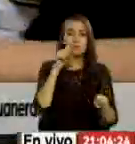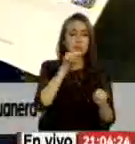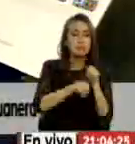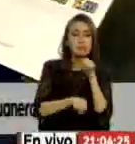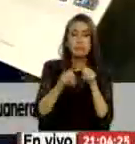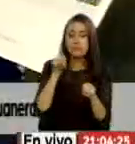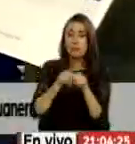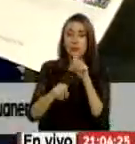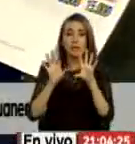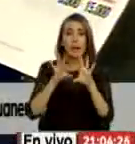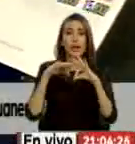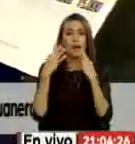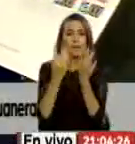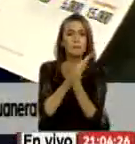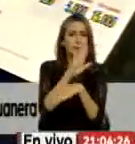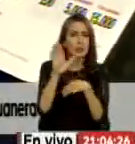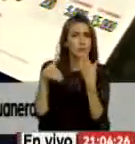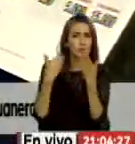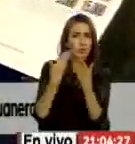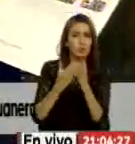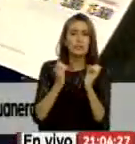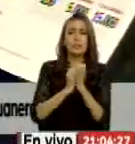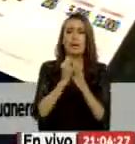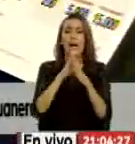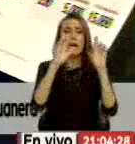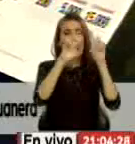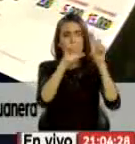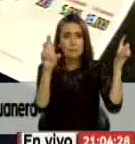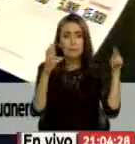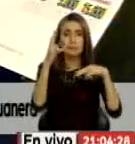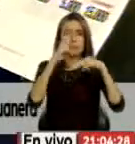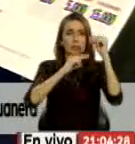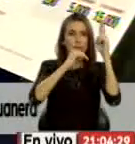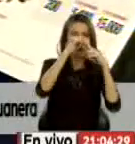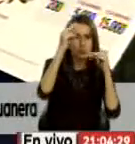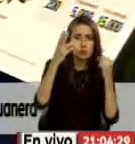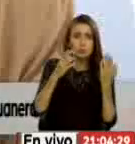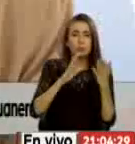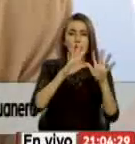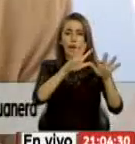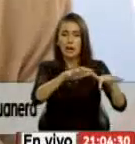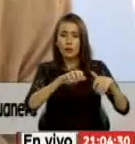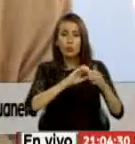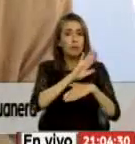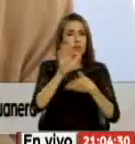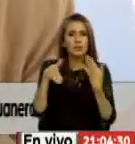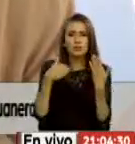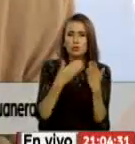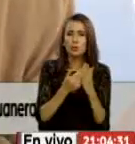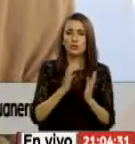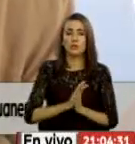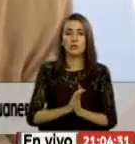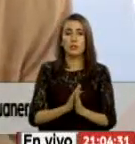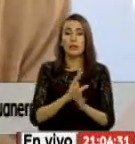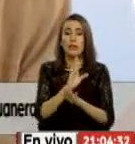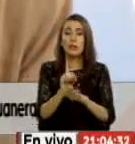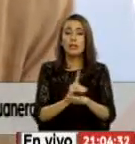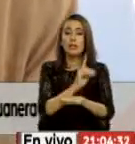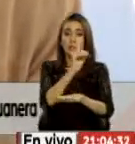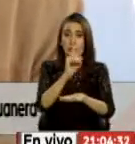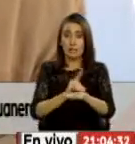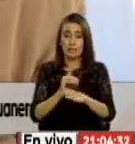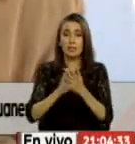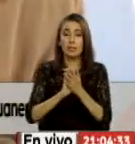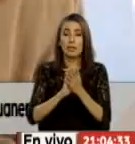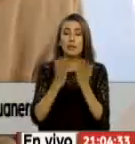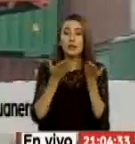esto aquí afecta no solamente al comercio, a la industria, a la construcción, a la agricultura. En tanto, el director general del